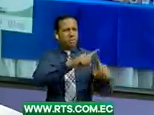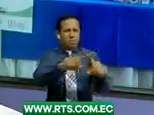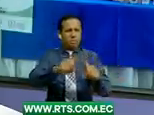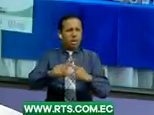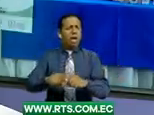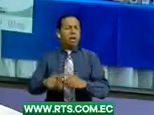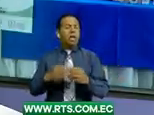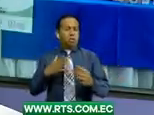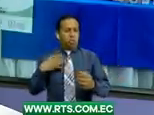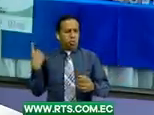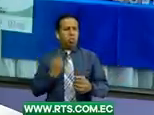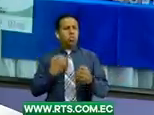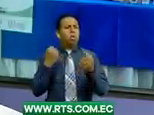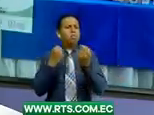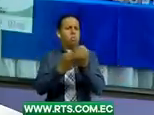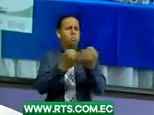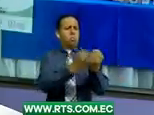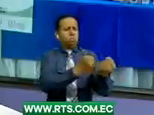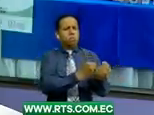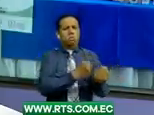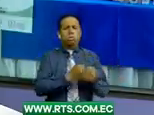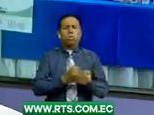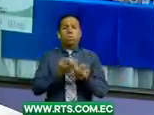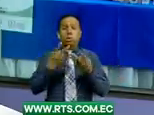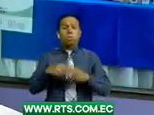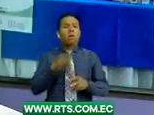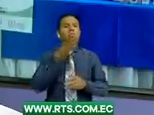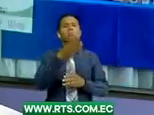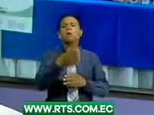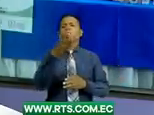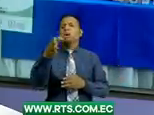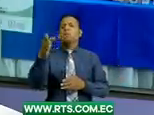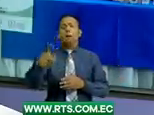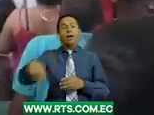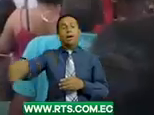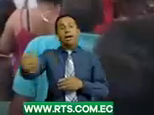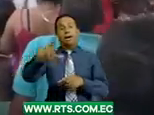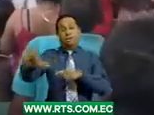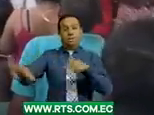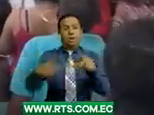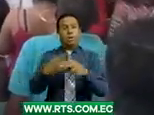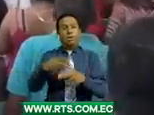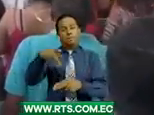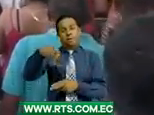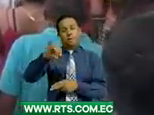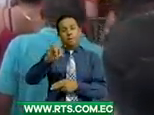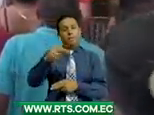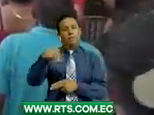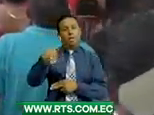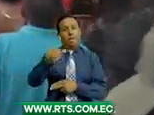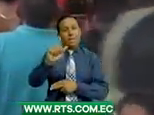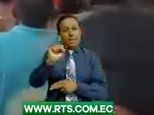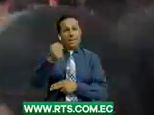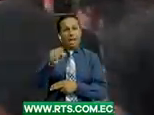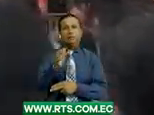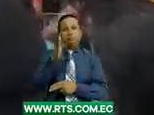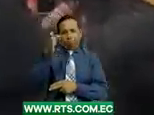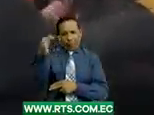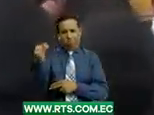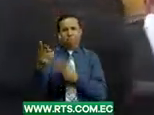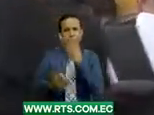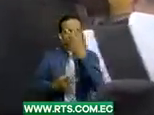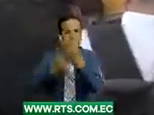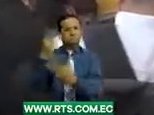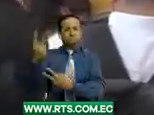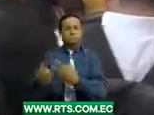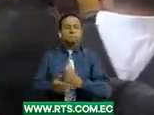culminó su recorrido con la inauguración del Hospital Básico del Cantón Piñas. al ingeniero Darío Macas.